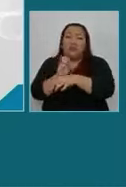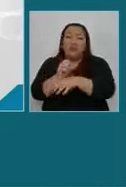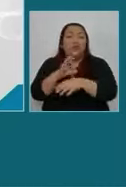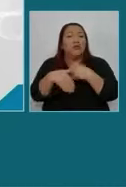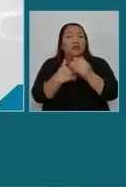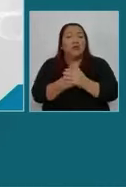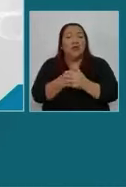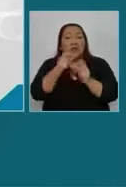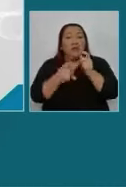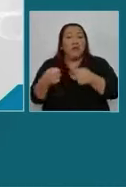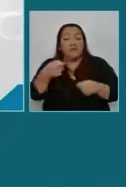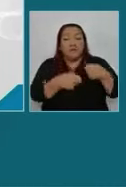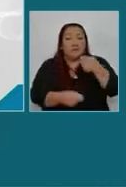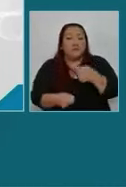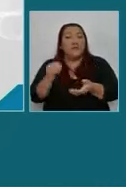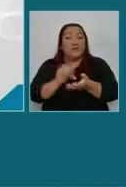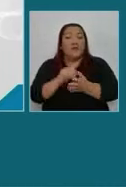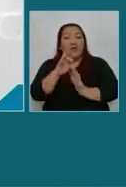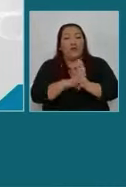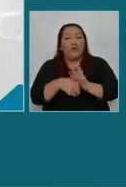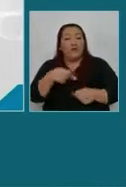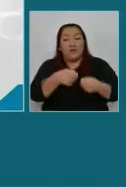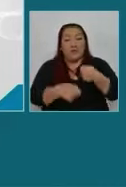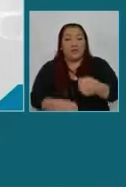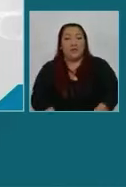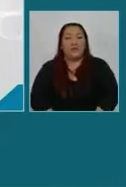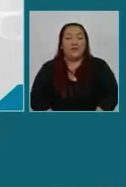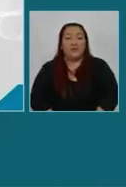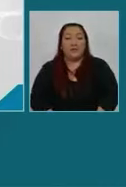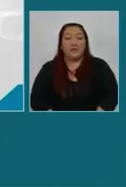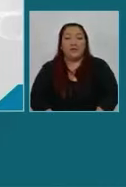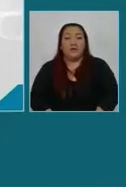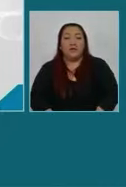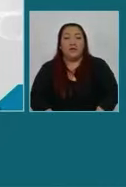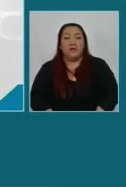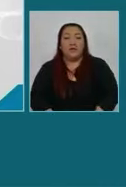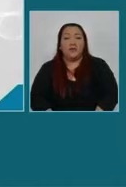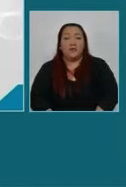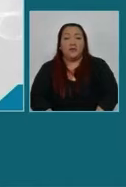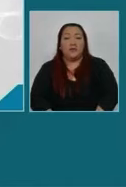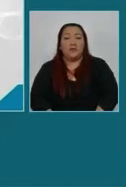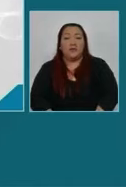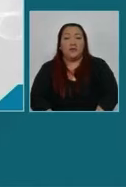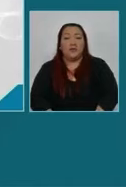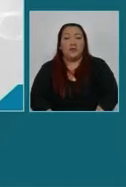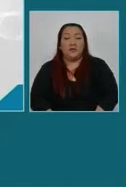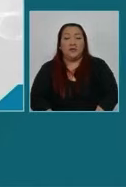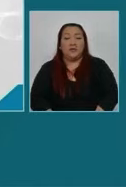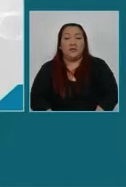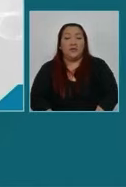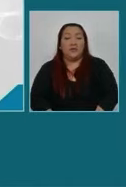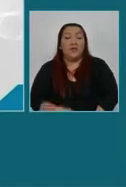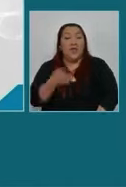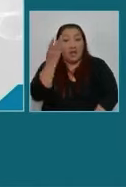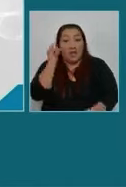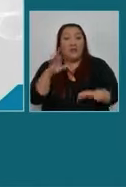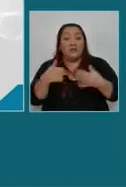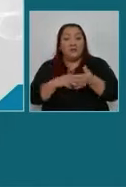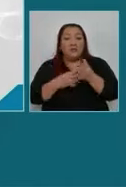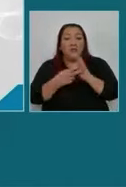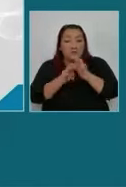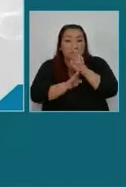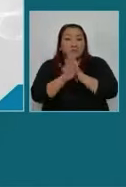de inversionistas y también fondos de inversión. La idea es poder, generar las condiciones para que el